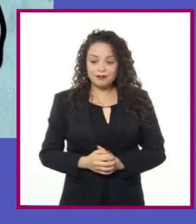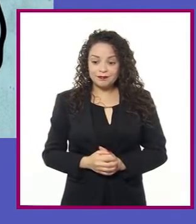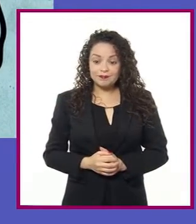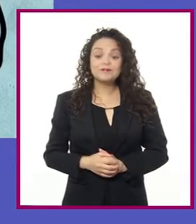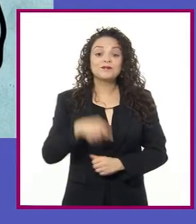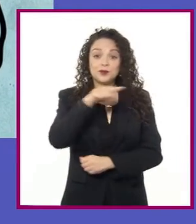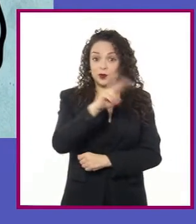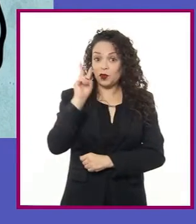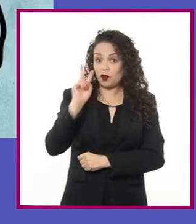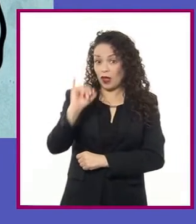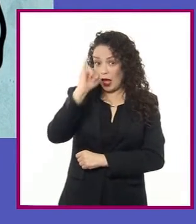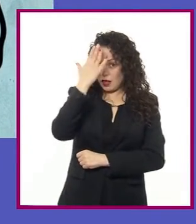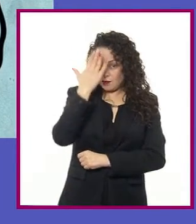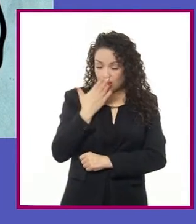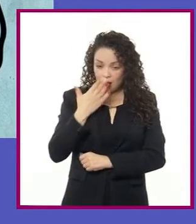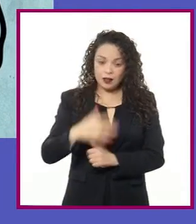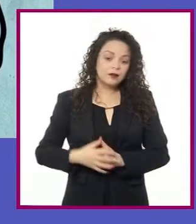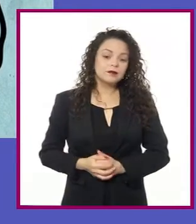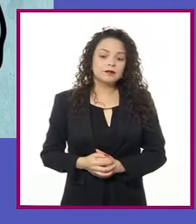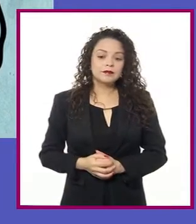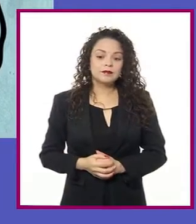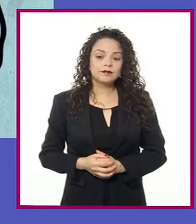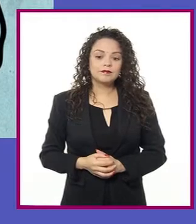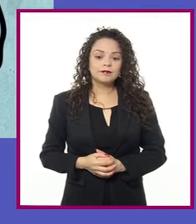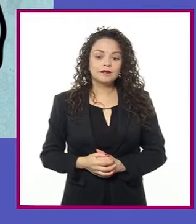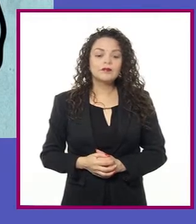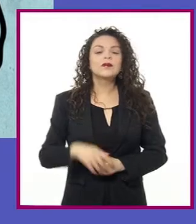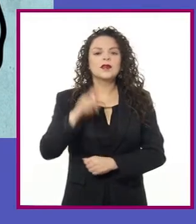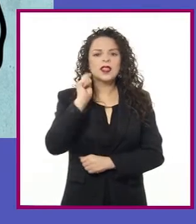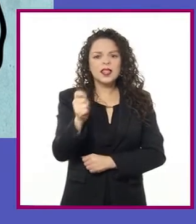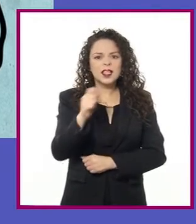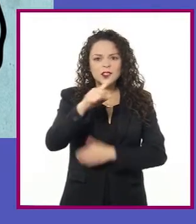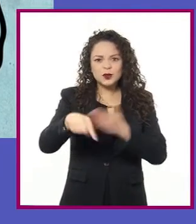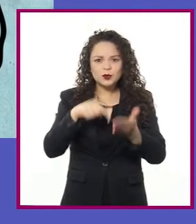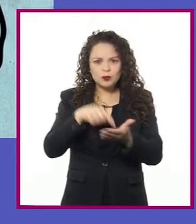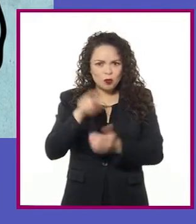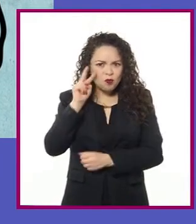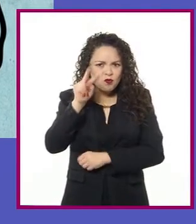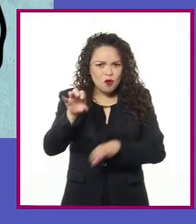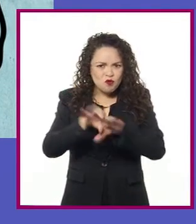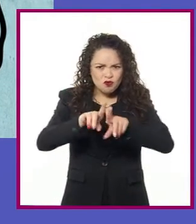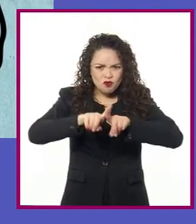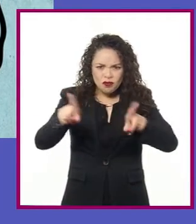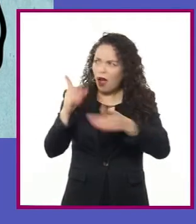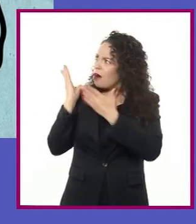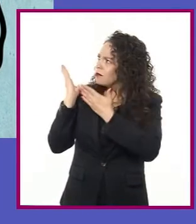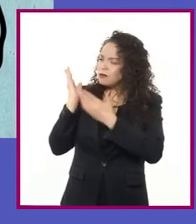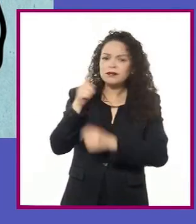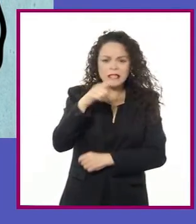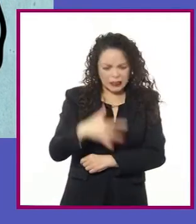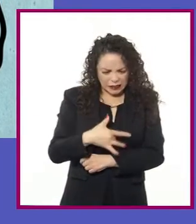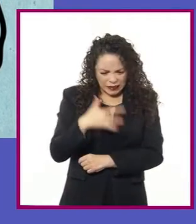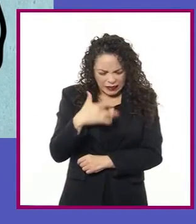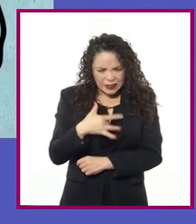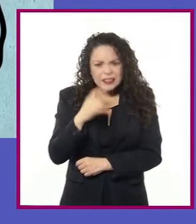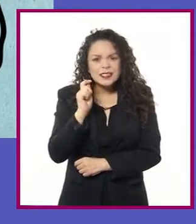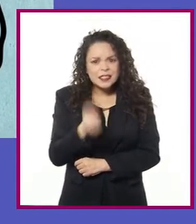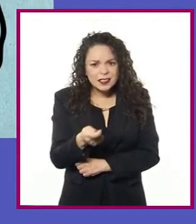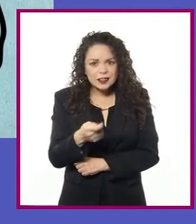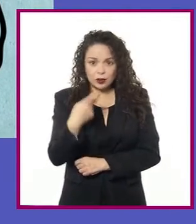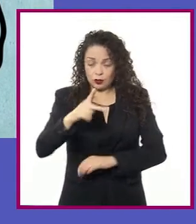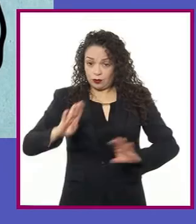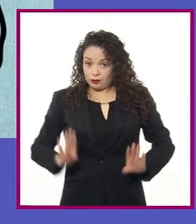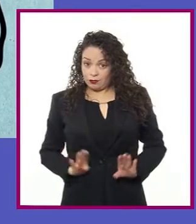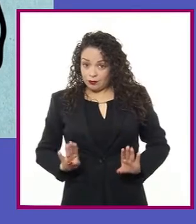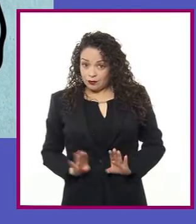Observen esta imagen. ¿Cómo se crean los espacios? ¿Qué sensaciones les generan? ¿Qué